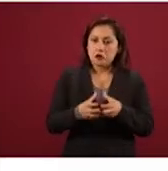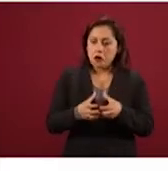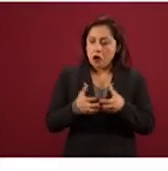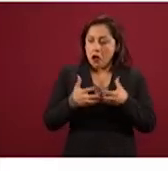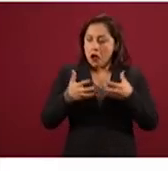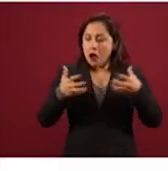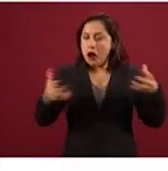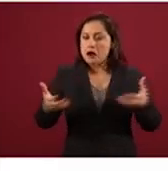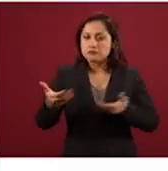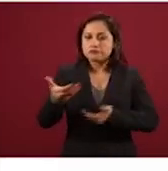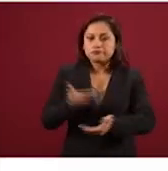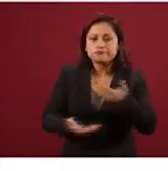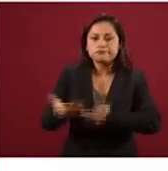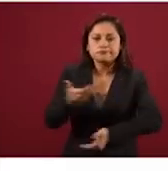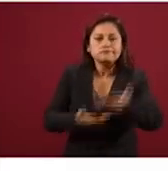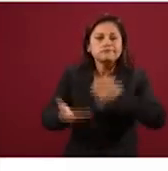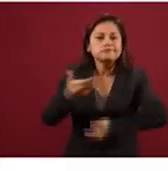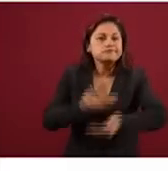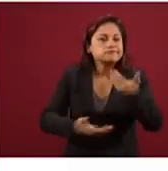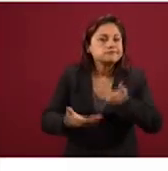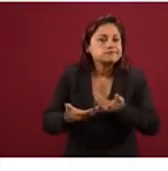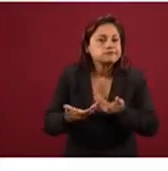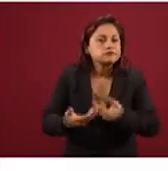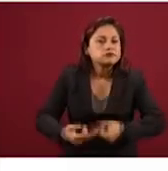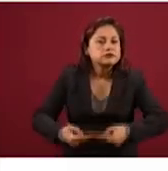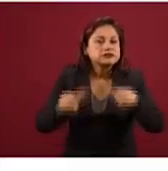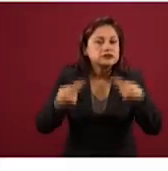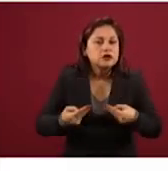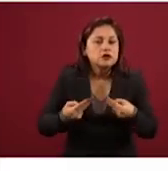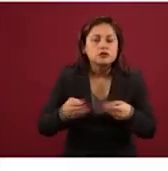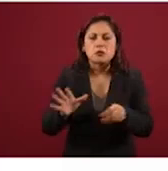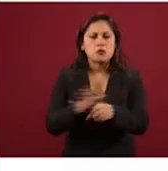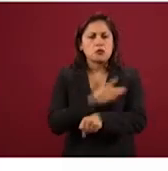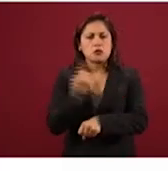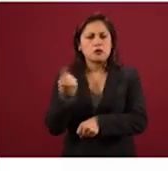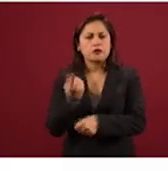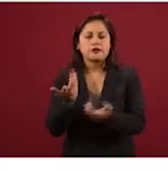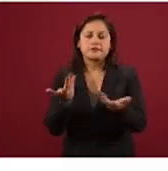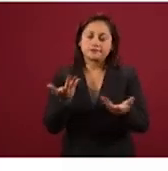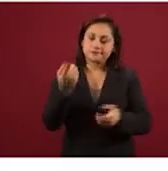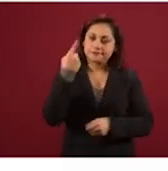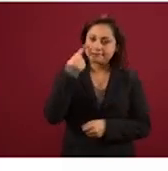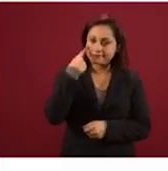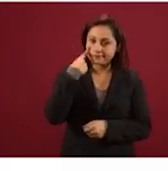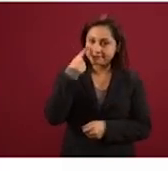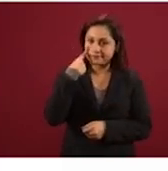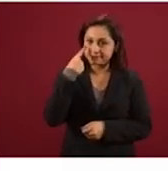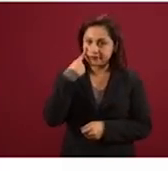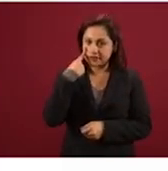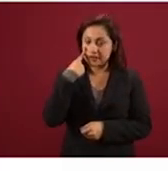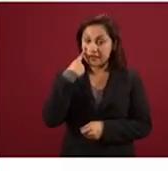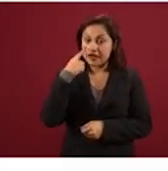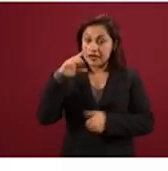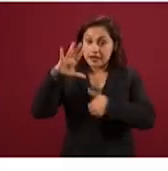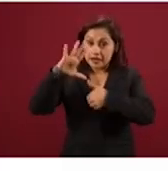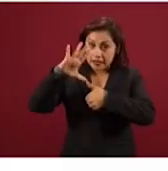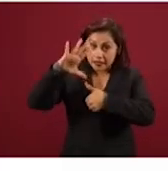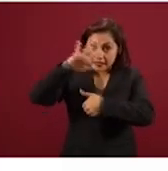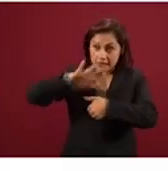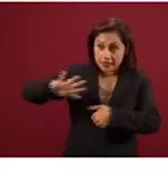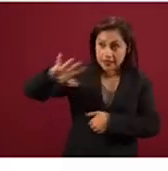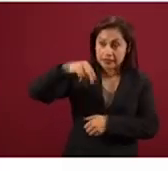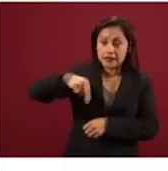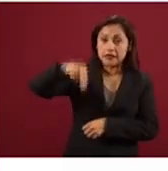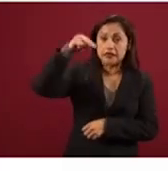y es un mercado grande por las siguientes razones. Primero, porque estamos hablando de una población de 400 millones